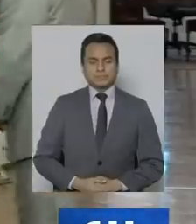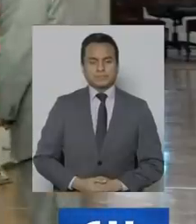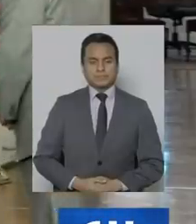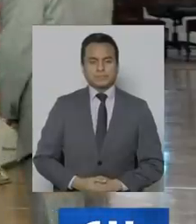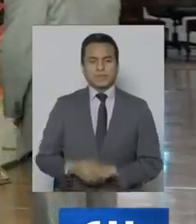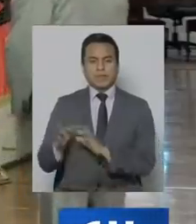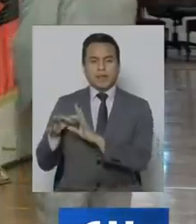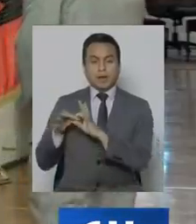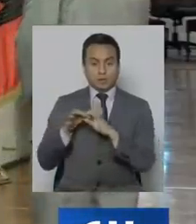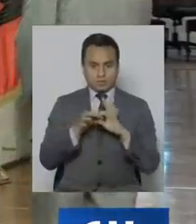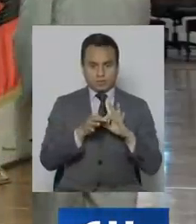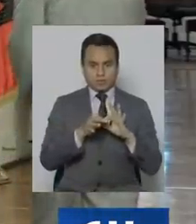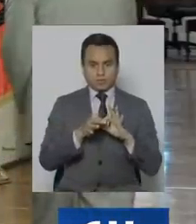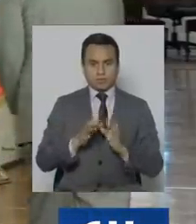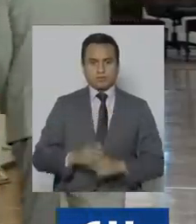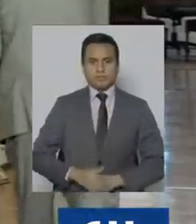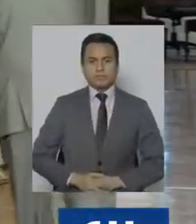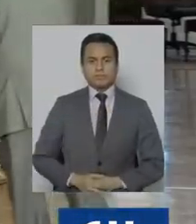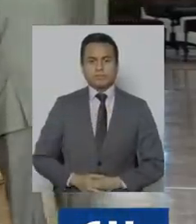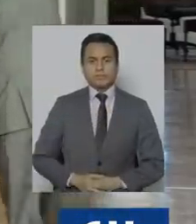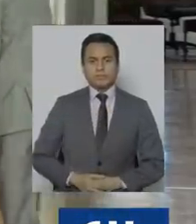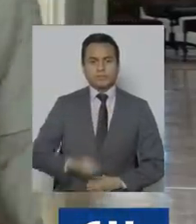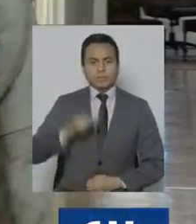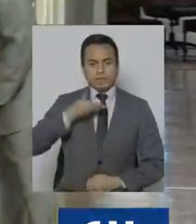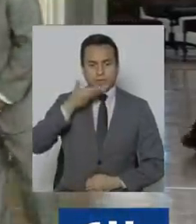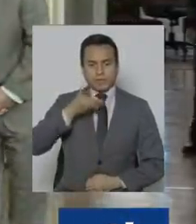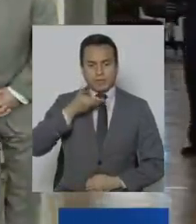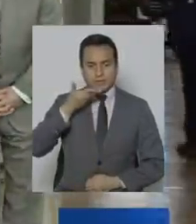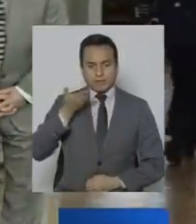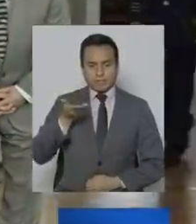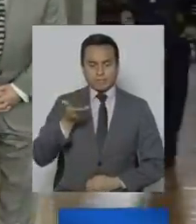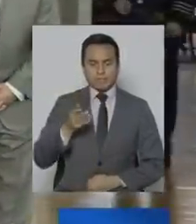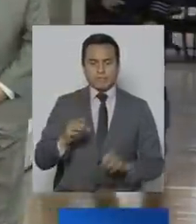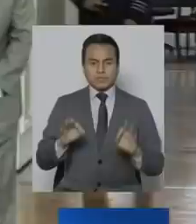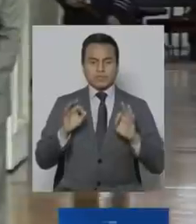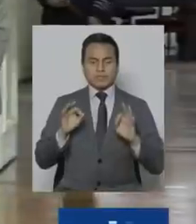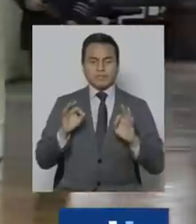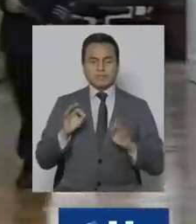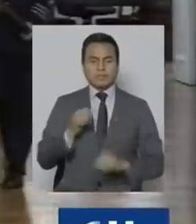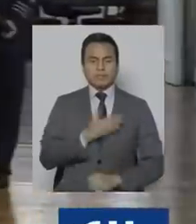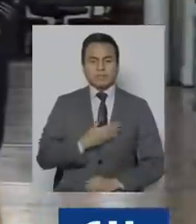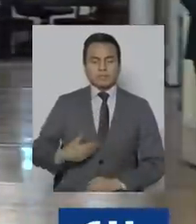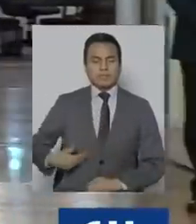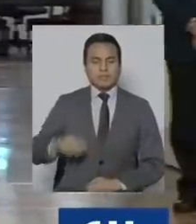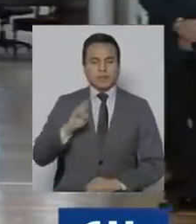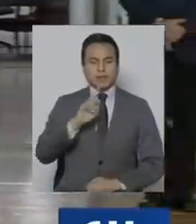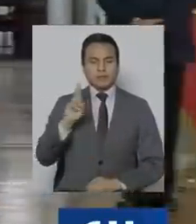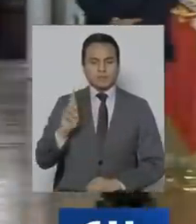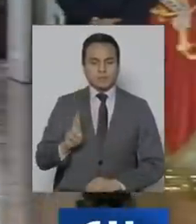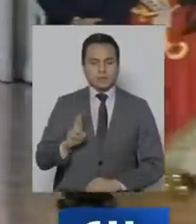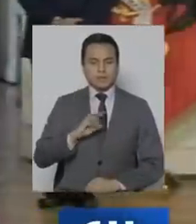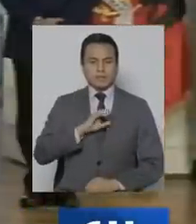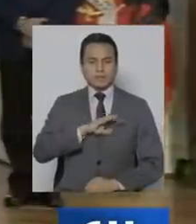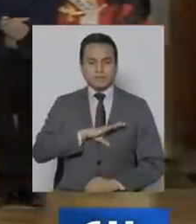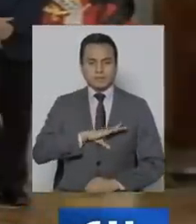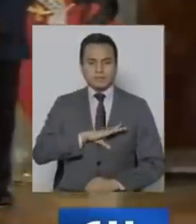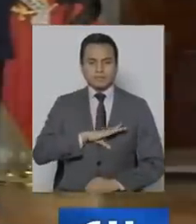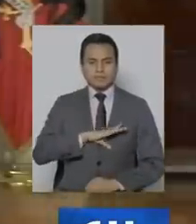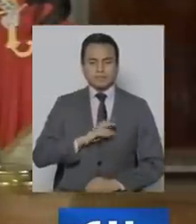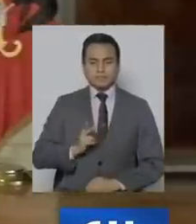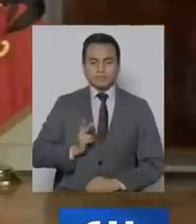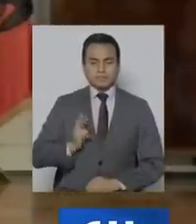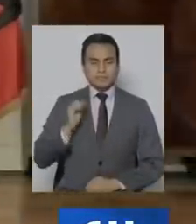A continuación, hará uso de la palabra Su Excelencia, el Presidente de la República de Chile,